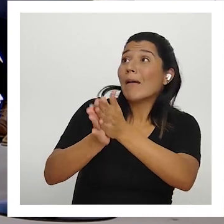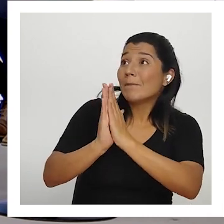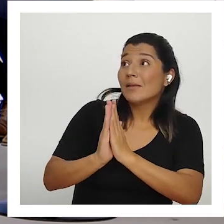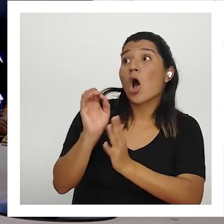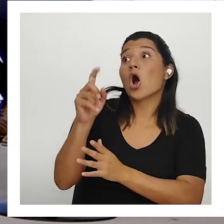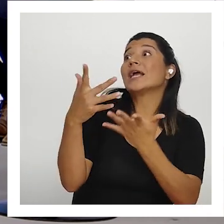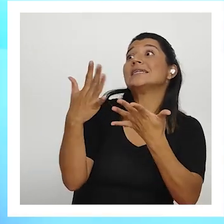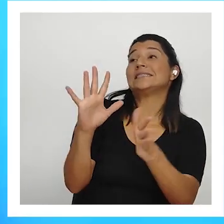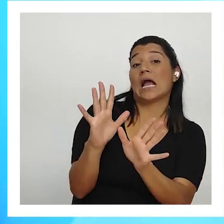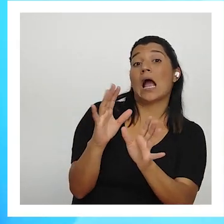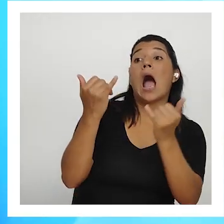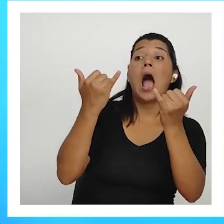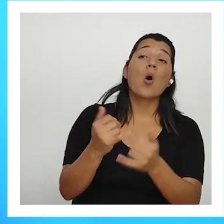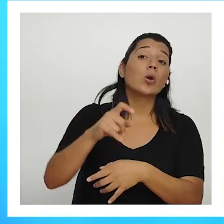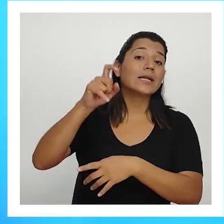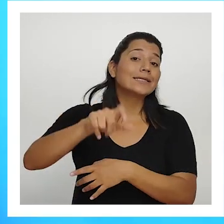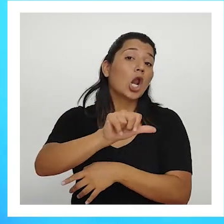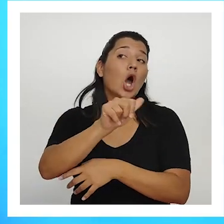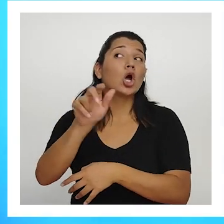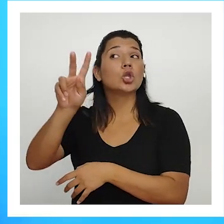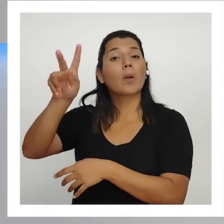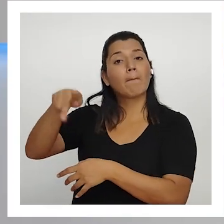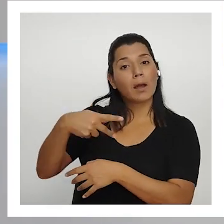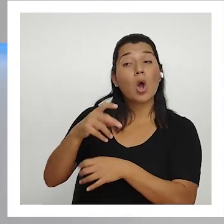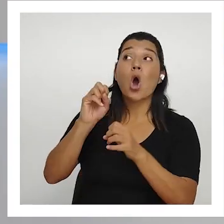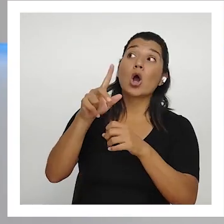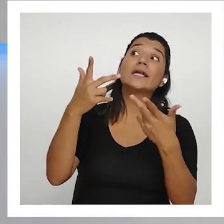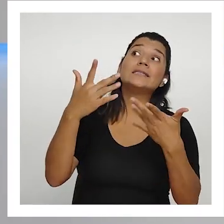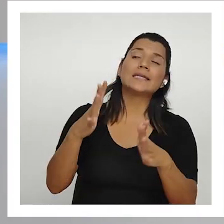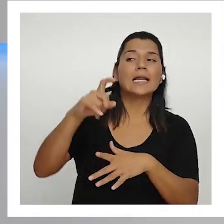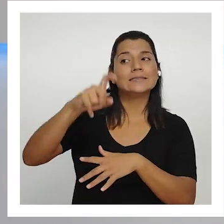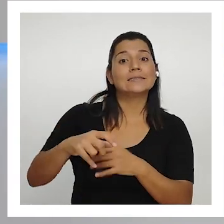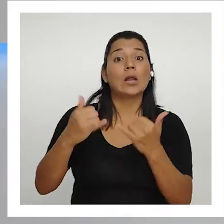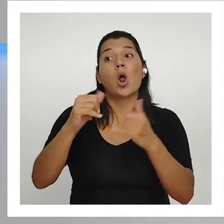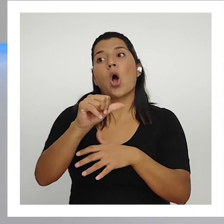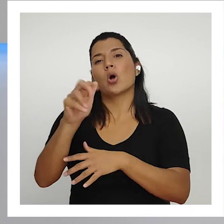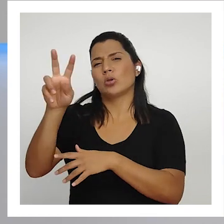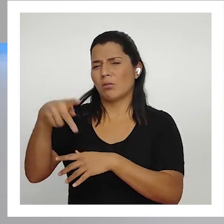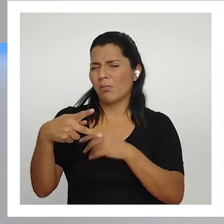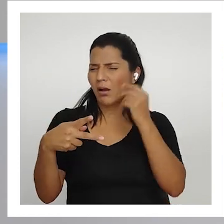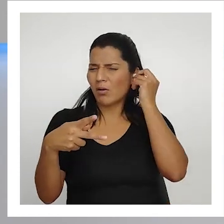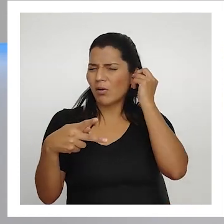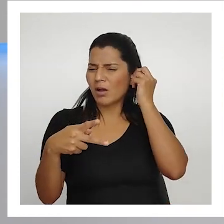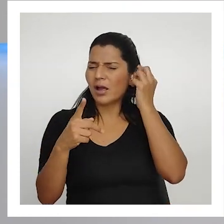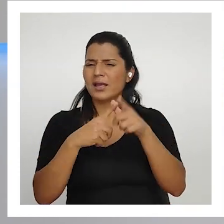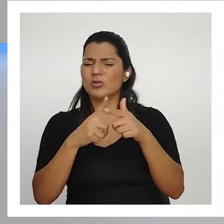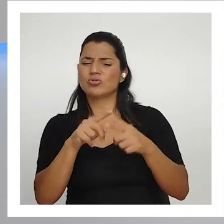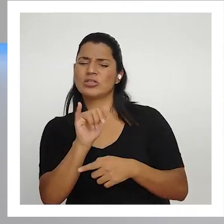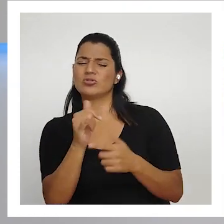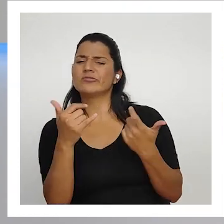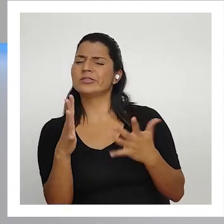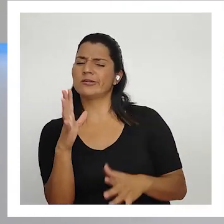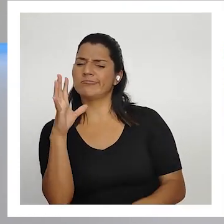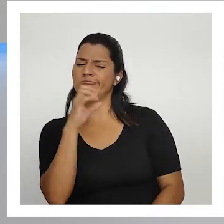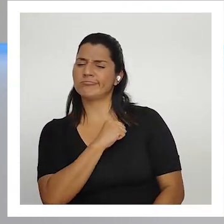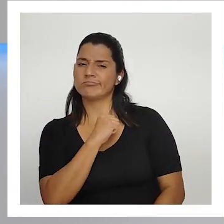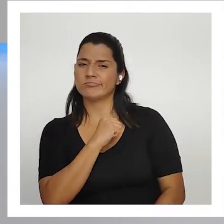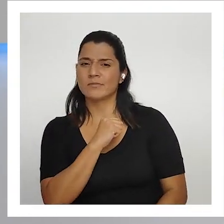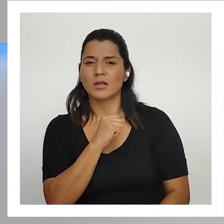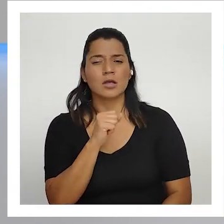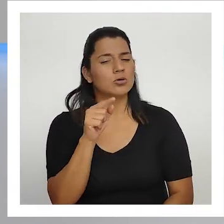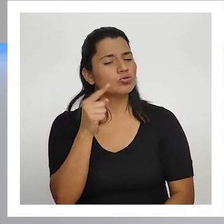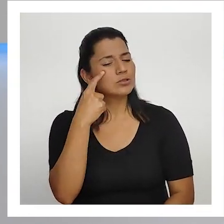porque, como le digo, en la causa que tenemos nosotros en investigación, pudimos ver el hecho de que habían diferentes pagos realizados en algún